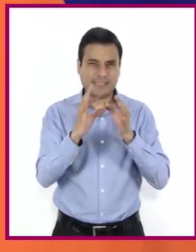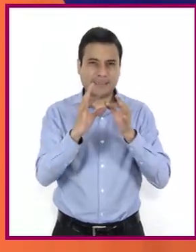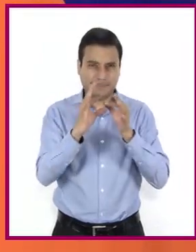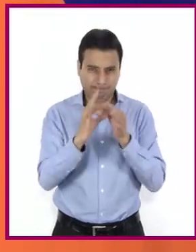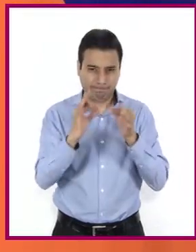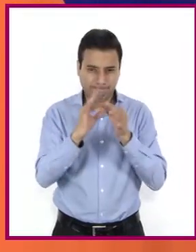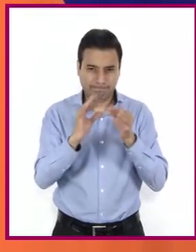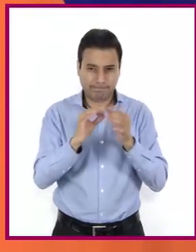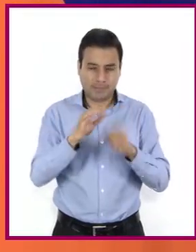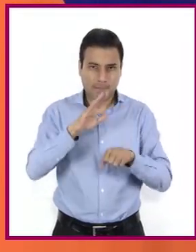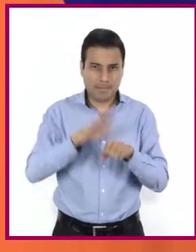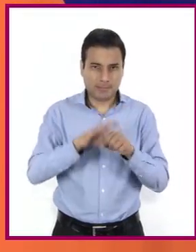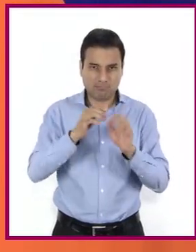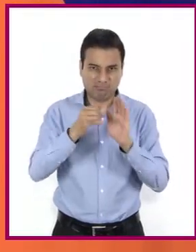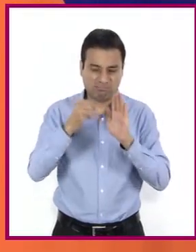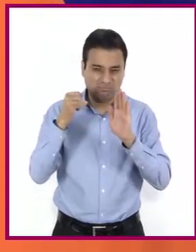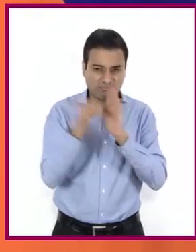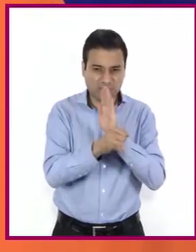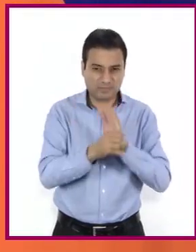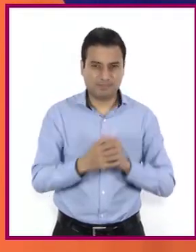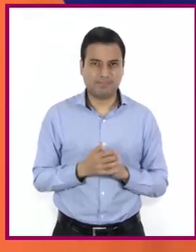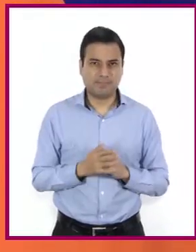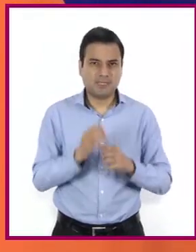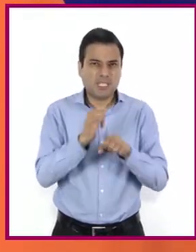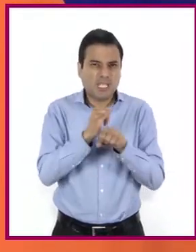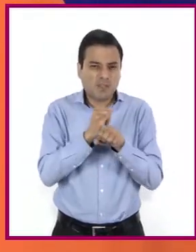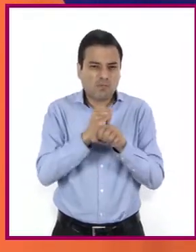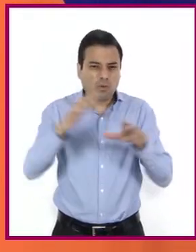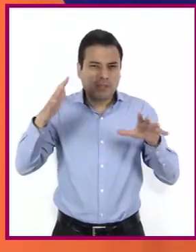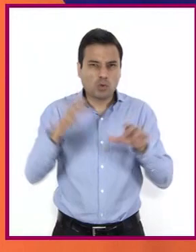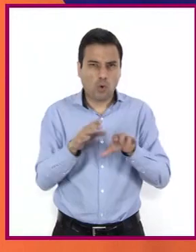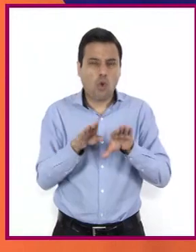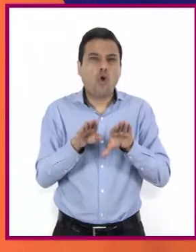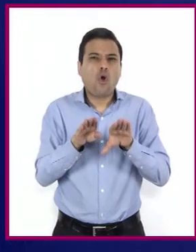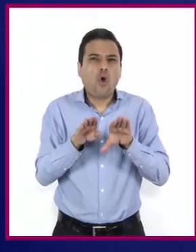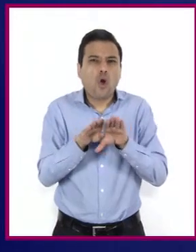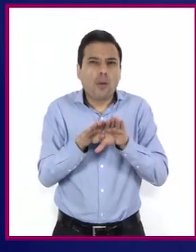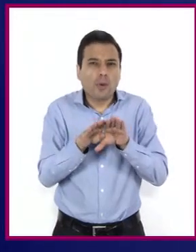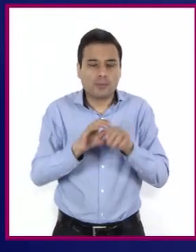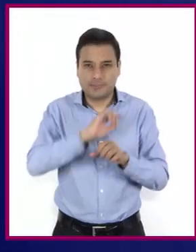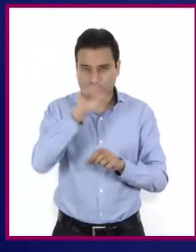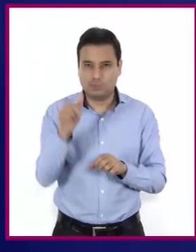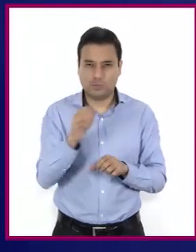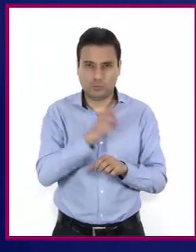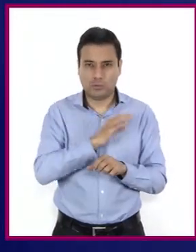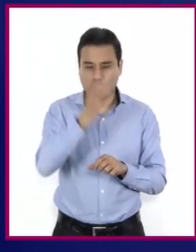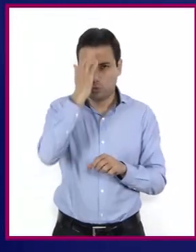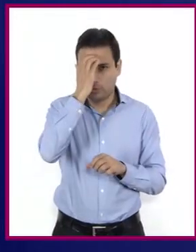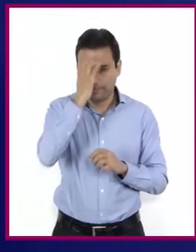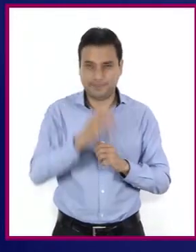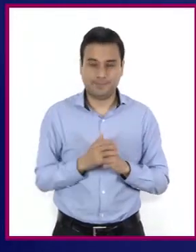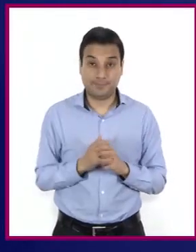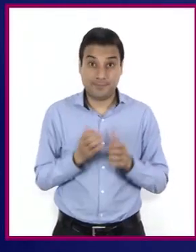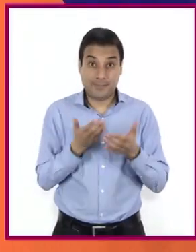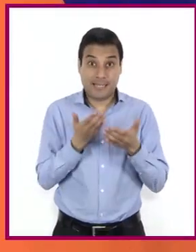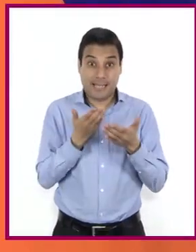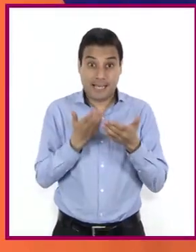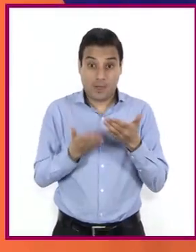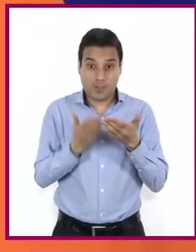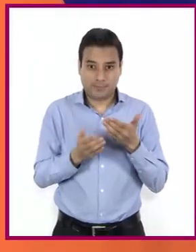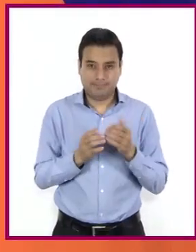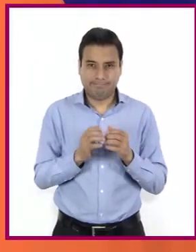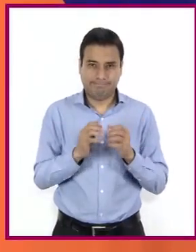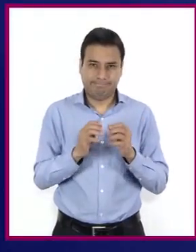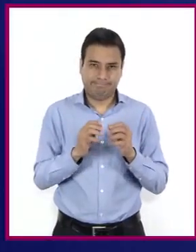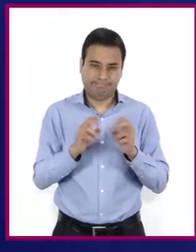más detallada cómo recuperar la información que nos proporcionan las encuestas. Por lo pronto, hablaremos de la